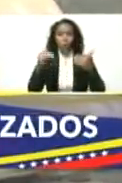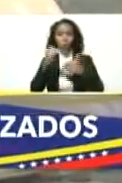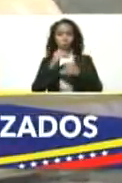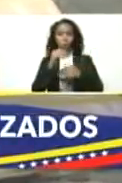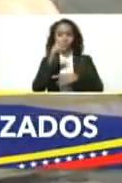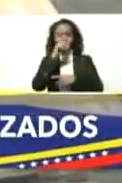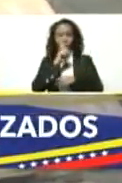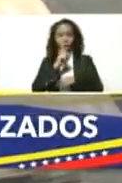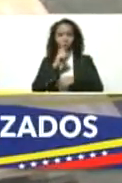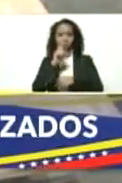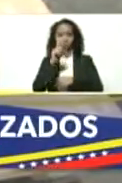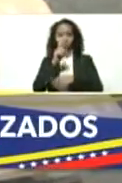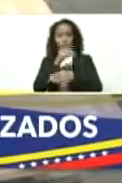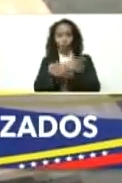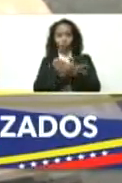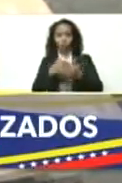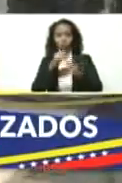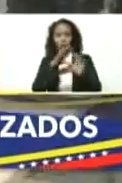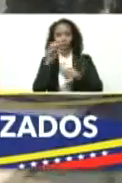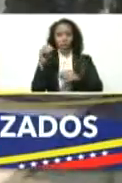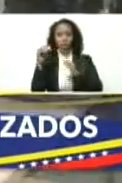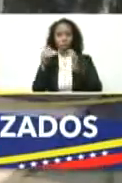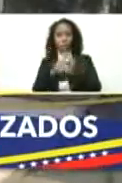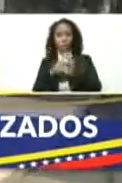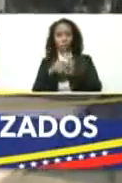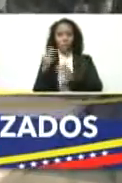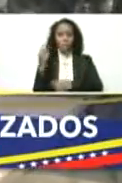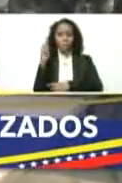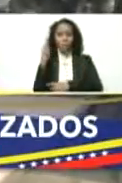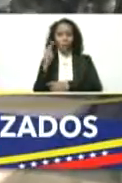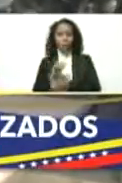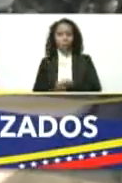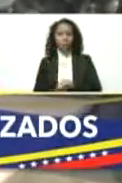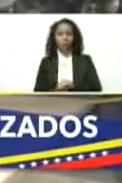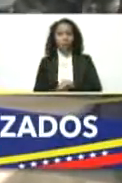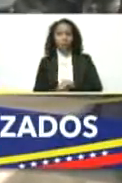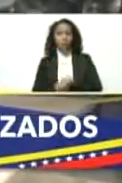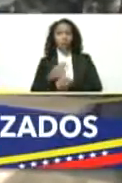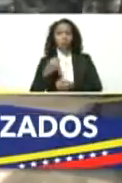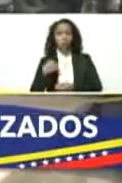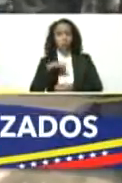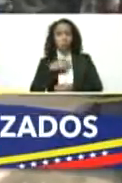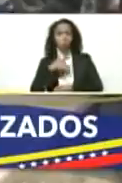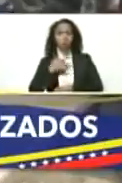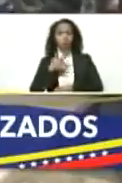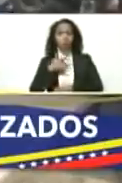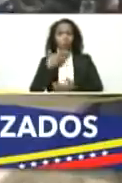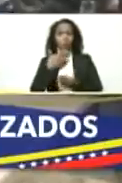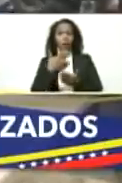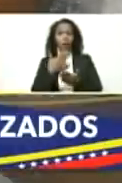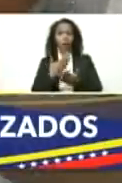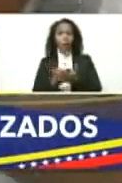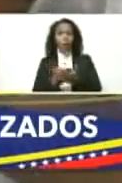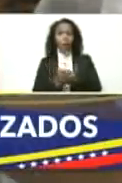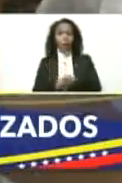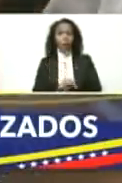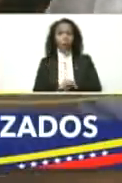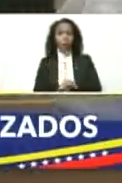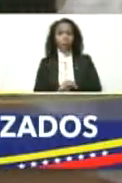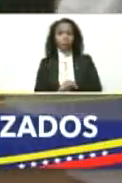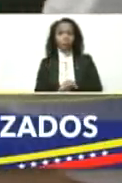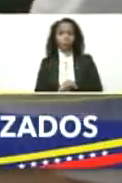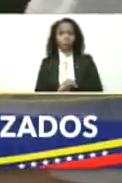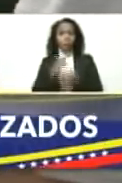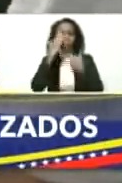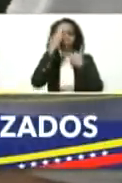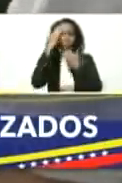de 1.500.000 pares. De verdad, realmente nos sentimos agradecidos y un